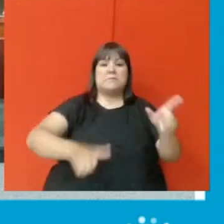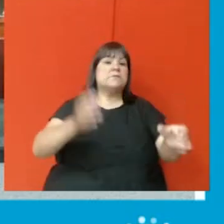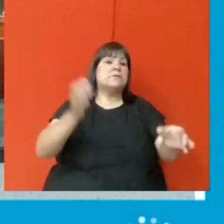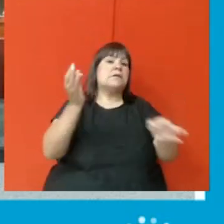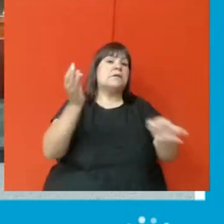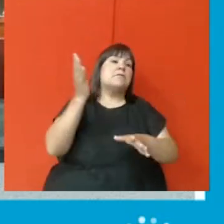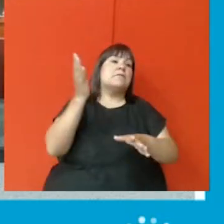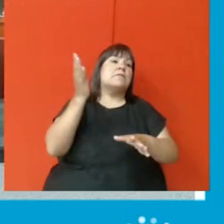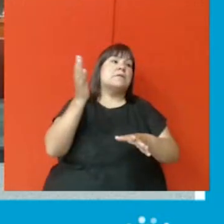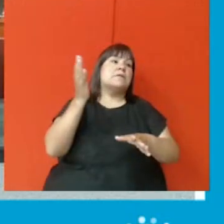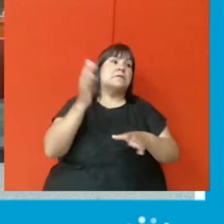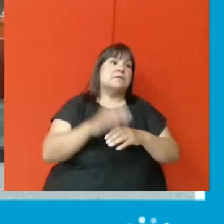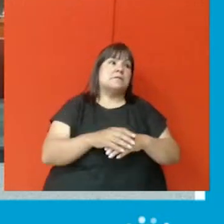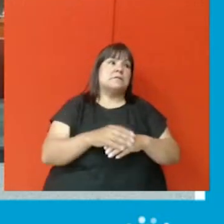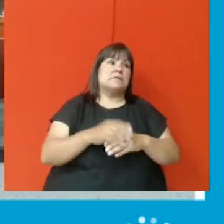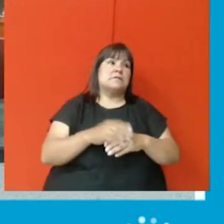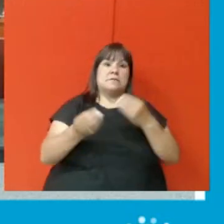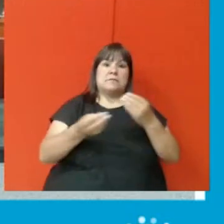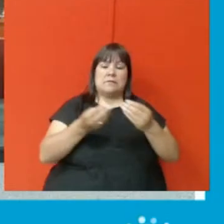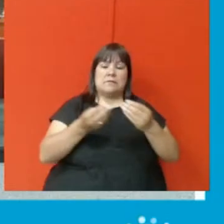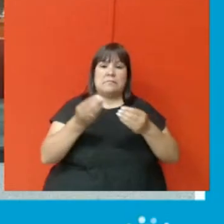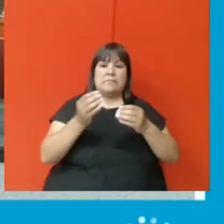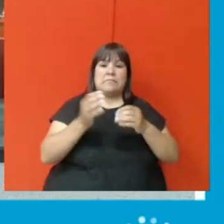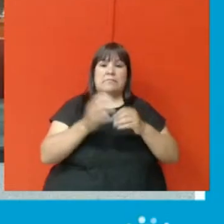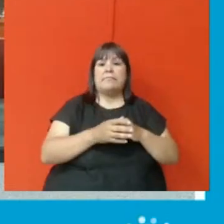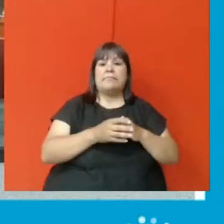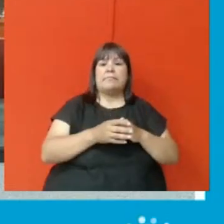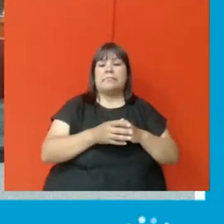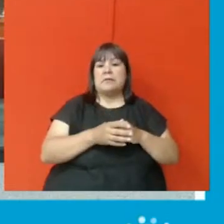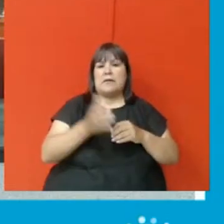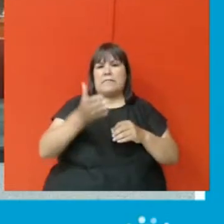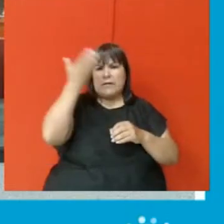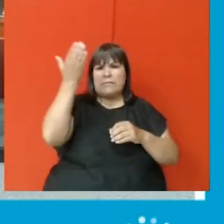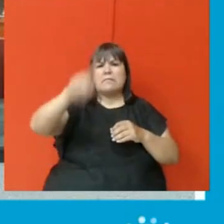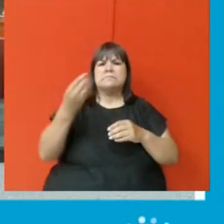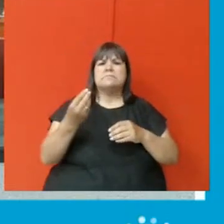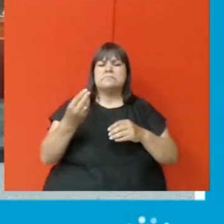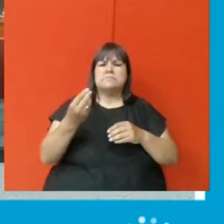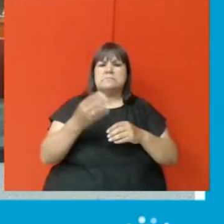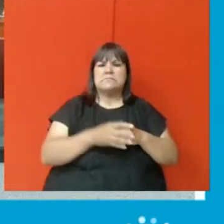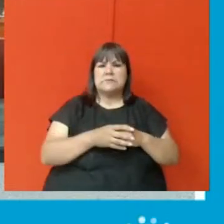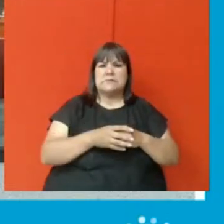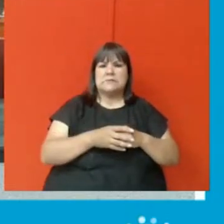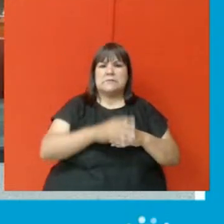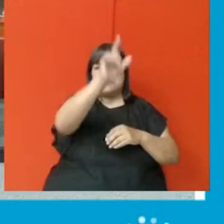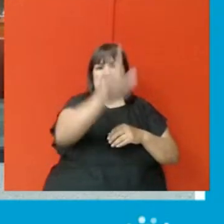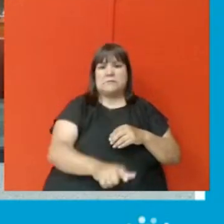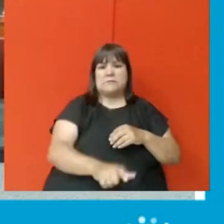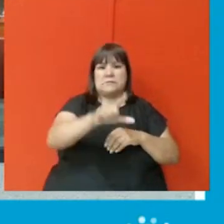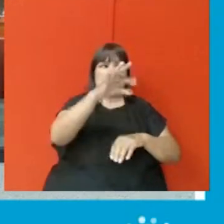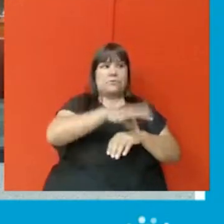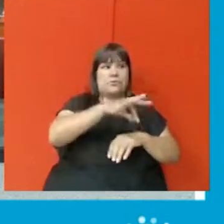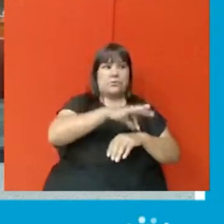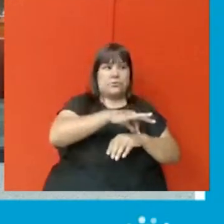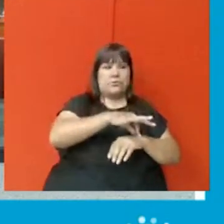O sea, en el cual el paciente, el médico o la enfermera